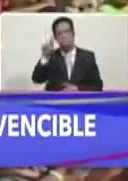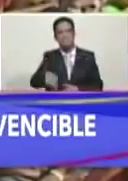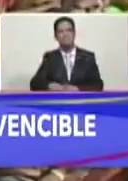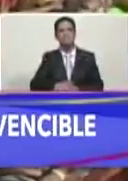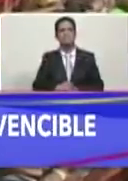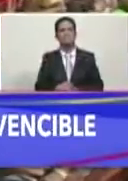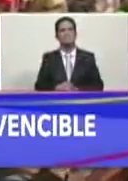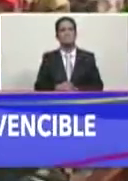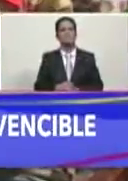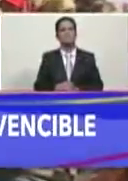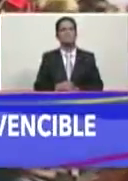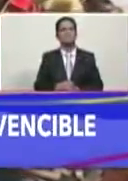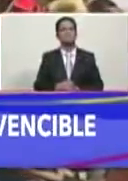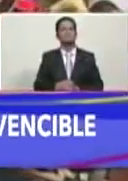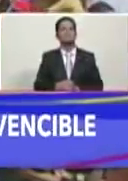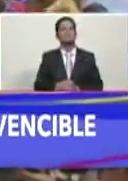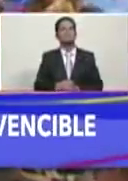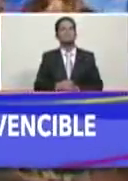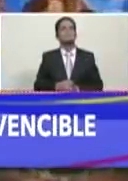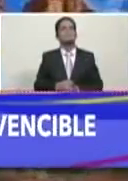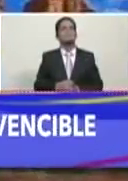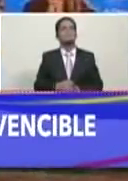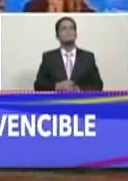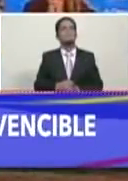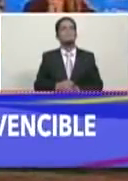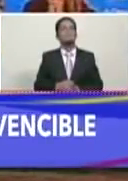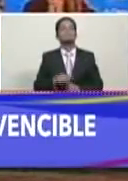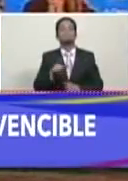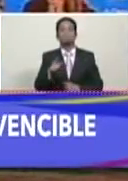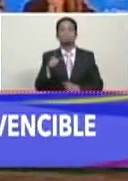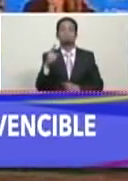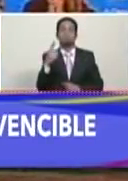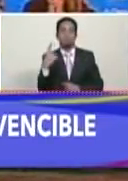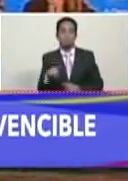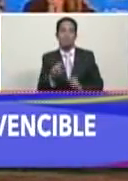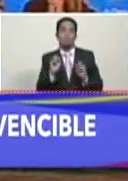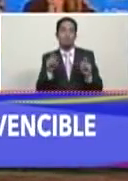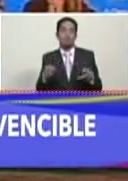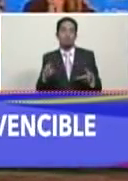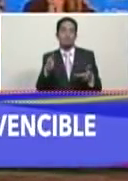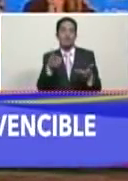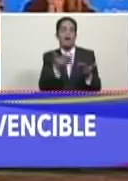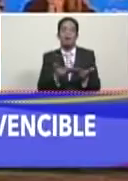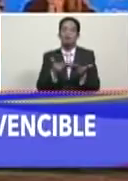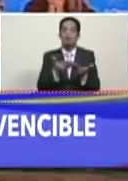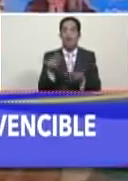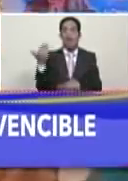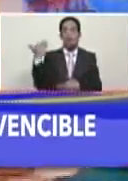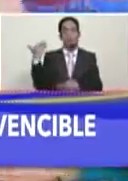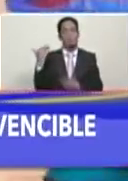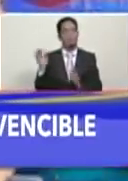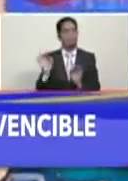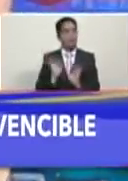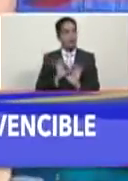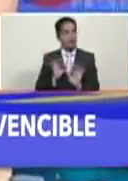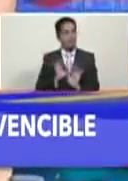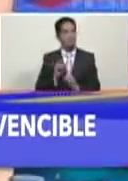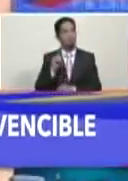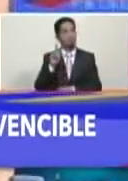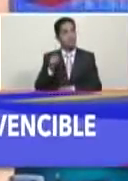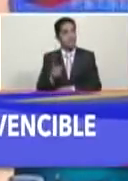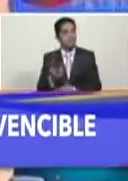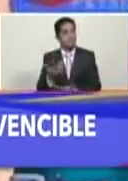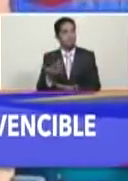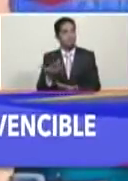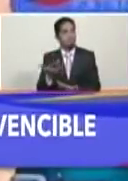La juventud de las universidades tiene su oportunidad de estudio, que no tuvieron otras generaciones. Deben valorar siempre